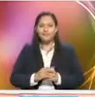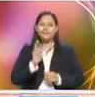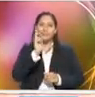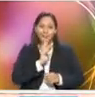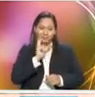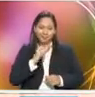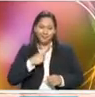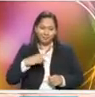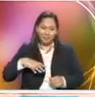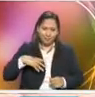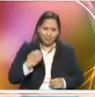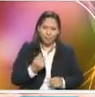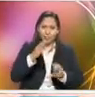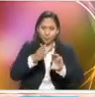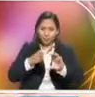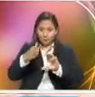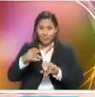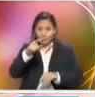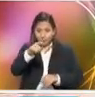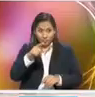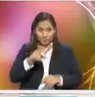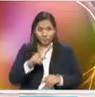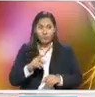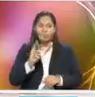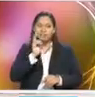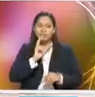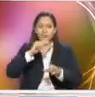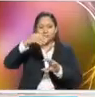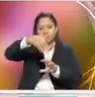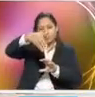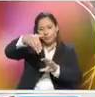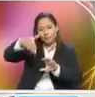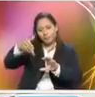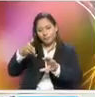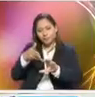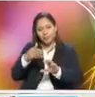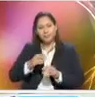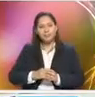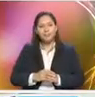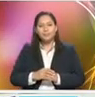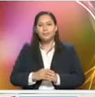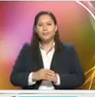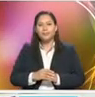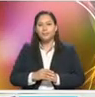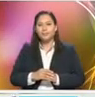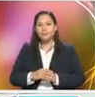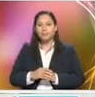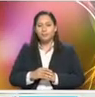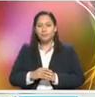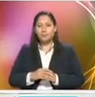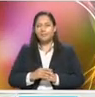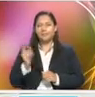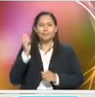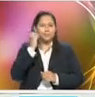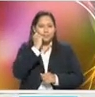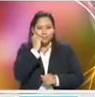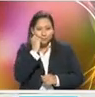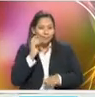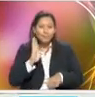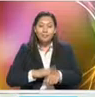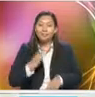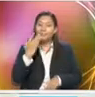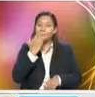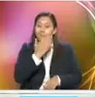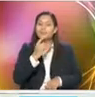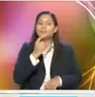intentar. Si no, pues bueno, lo intentan así, quitarle la orillita, aunque les quede un hoyito. No importa, lo rico es el